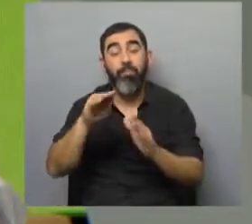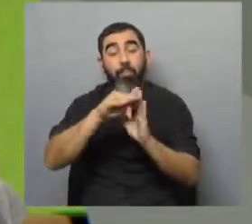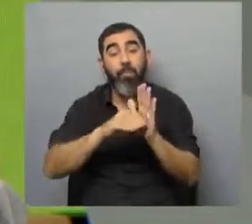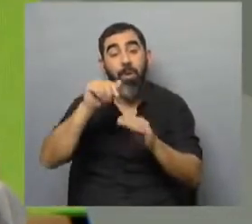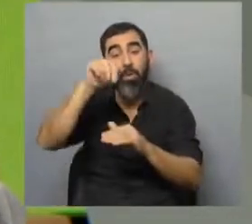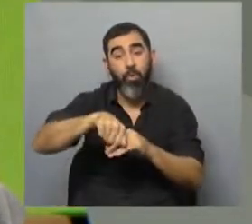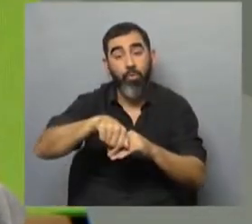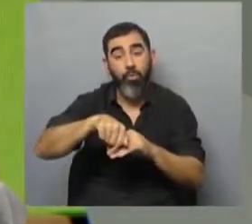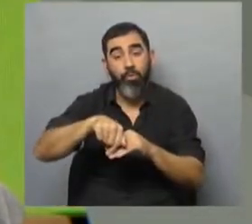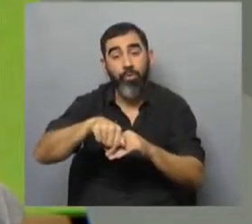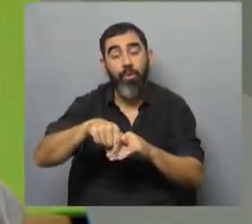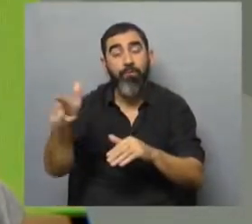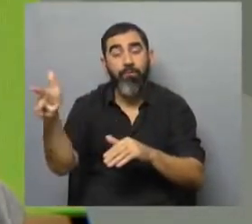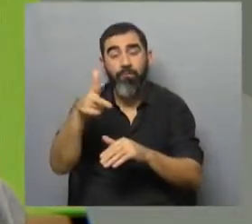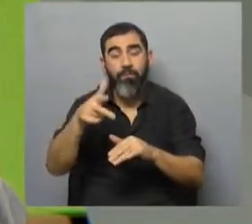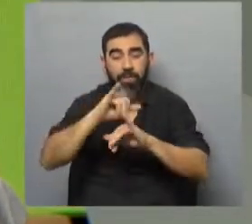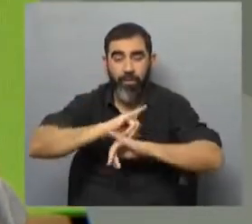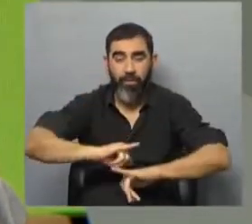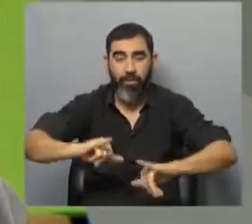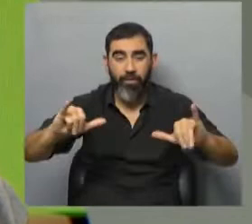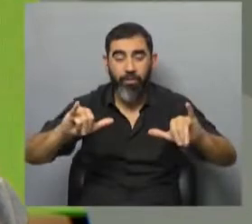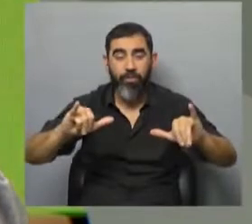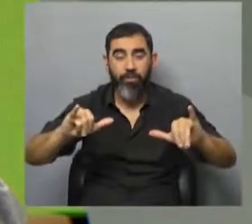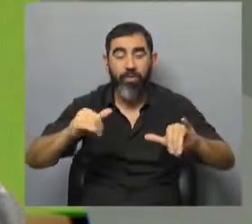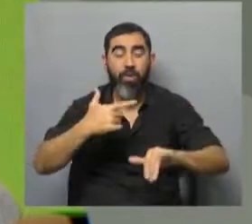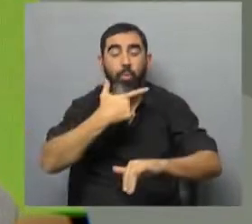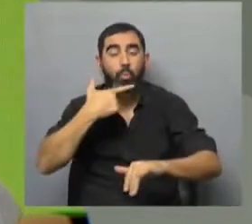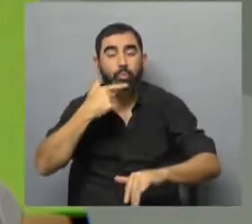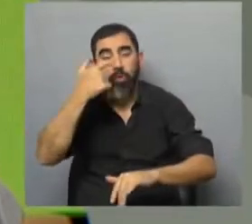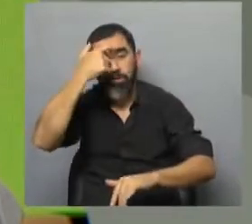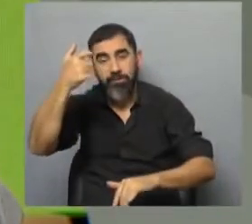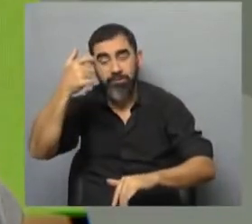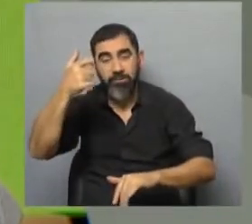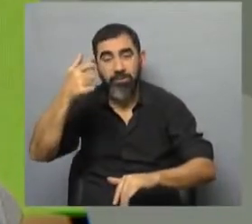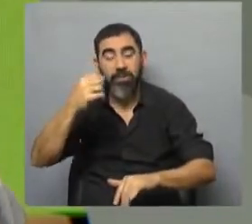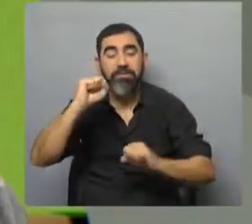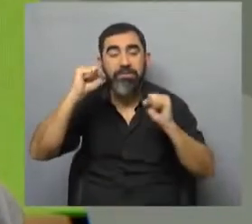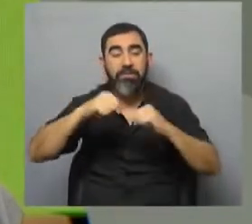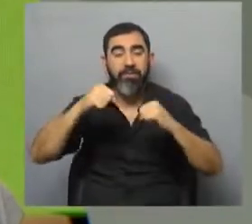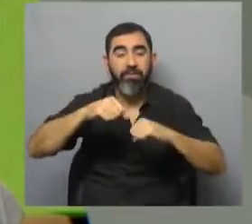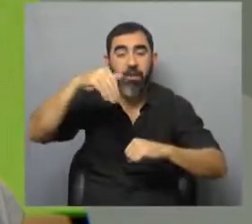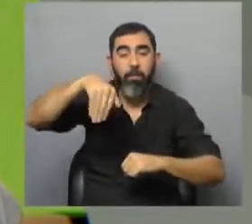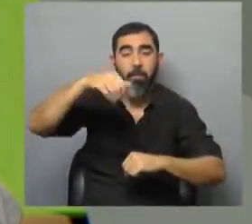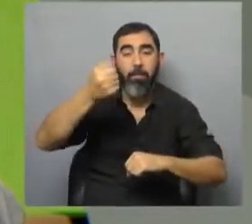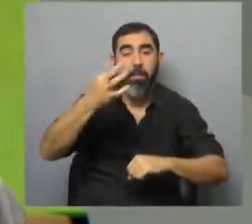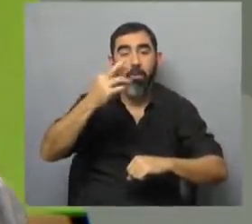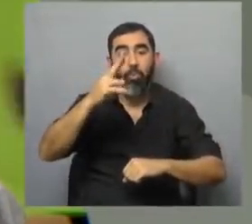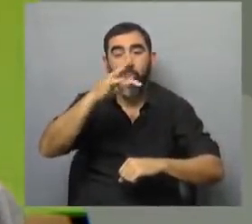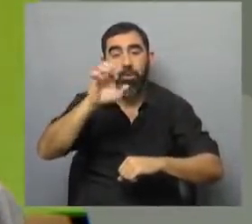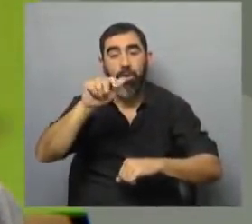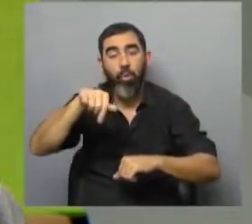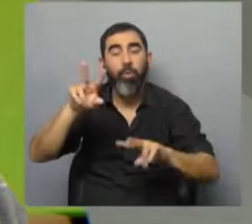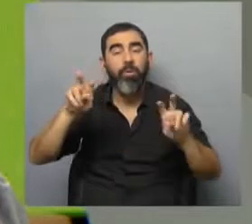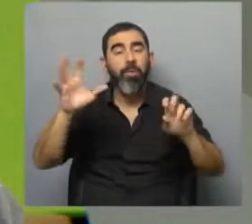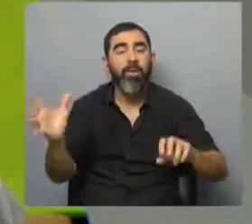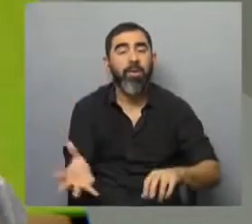de hoy, volvemos a los videos que generamos con la gente de Gusto a Ciencia, allí en Cervecería Matute. Hoy vamos a hablar de un trabajo de